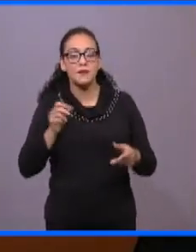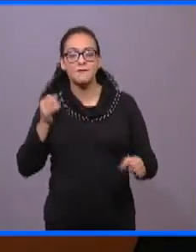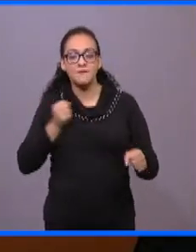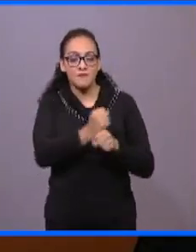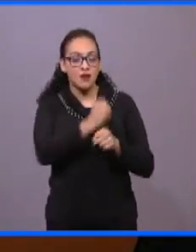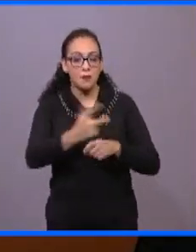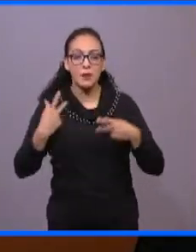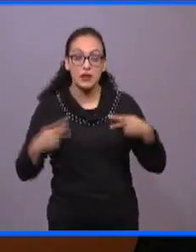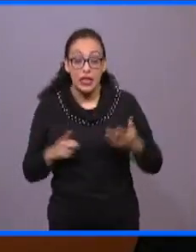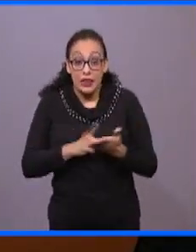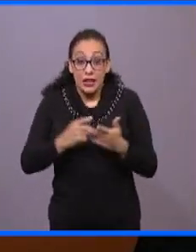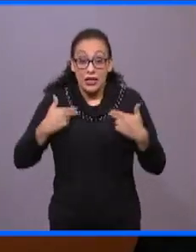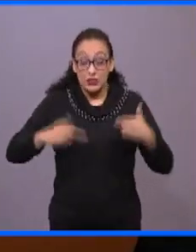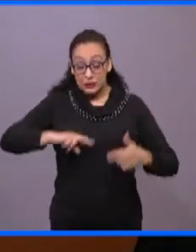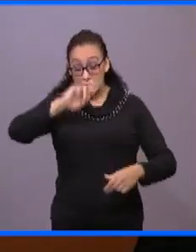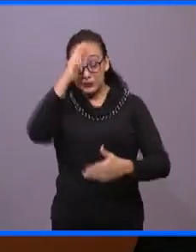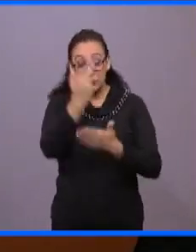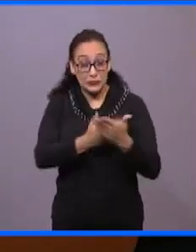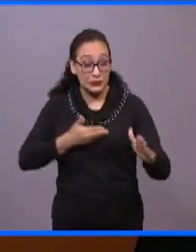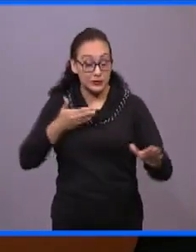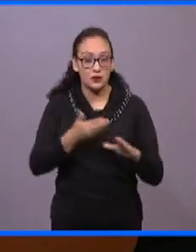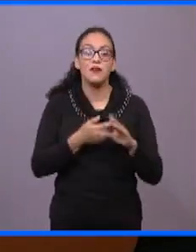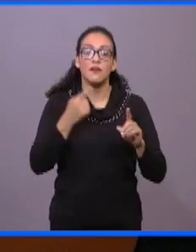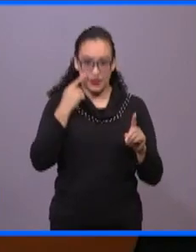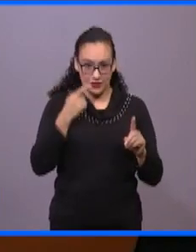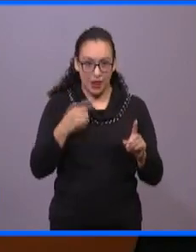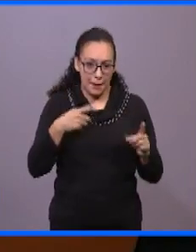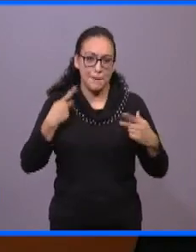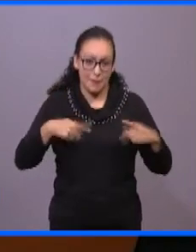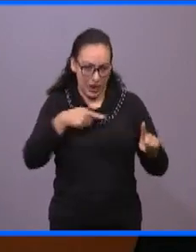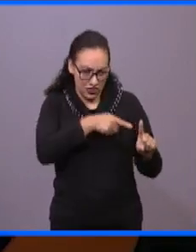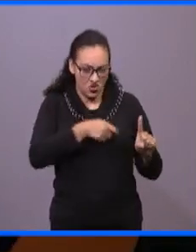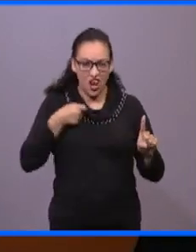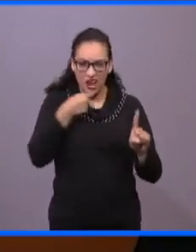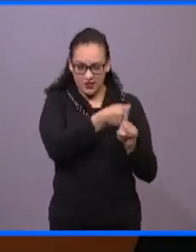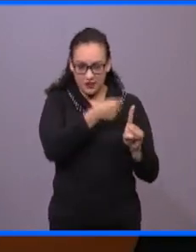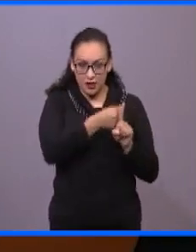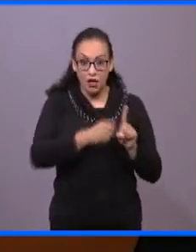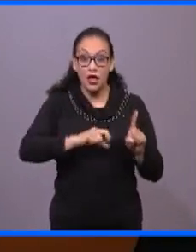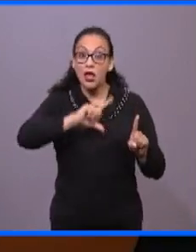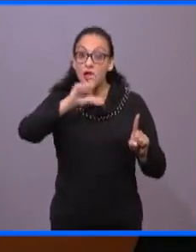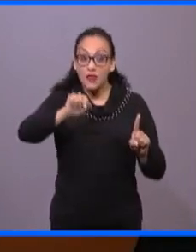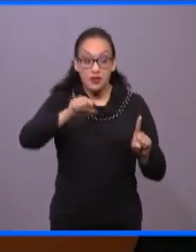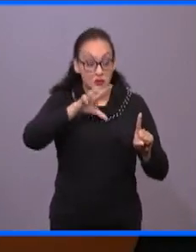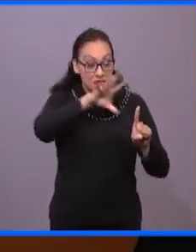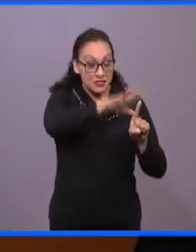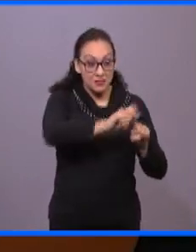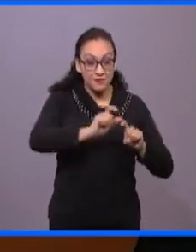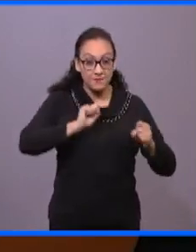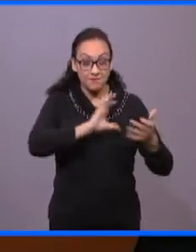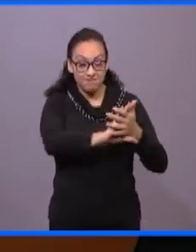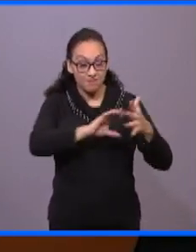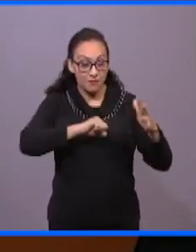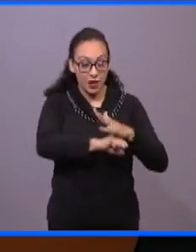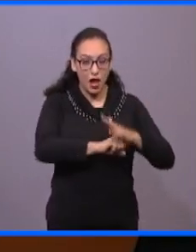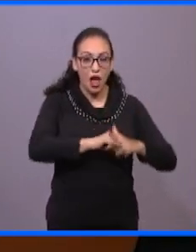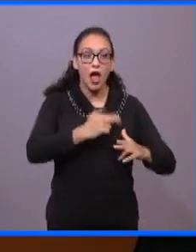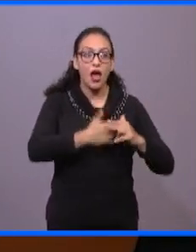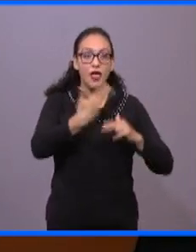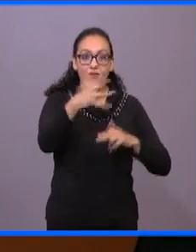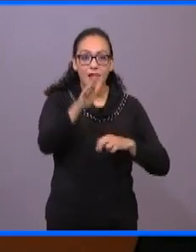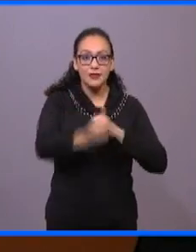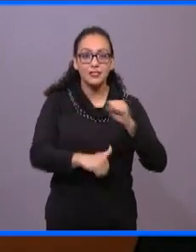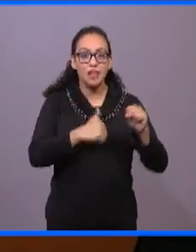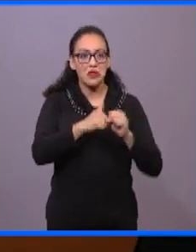violaciones a derechos humanos, que no solamente lastimaron ya a la persona, sino que han hecho que viva más de 10 años en prisión, en contextos en donde muchas veces